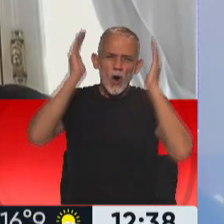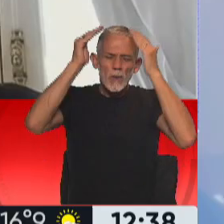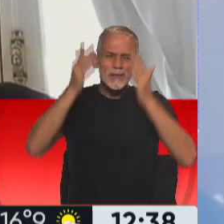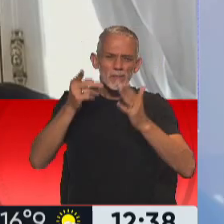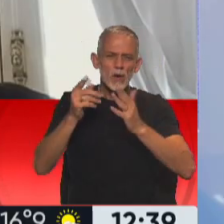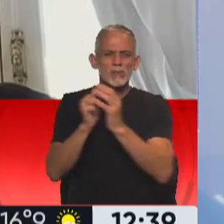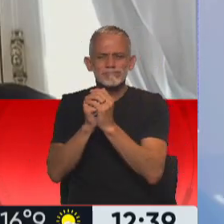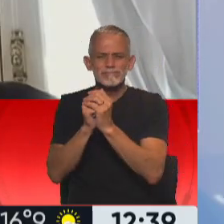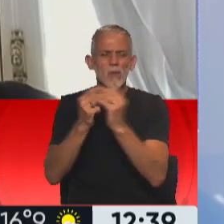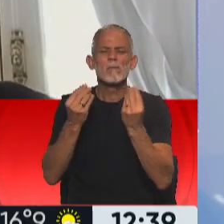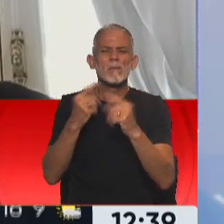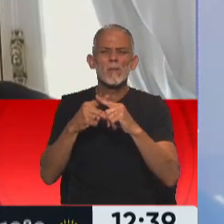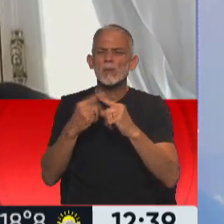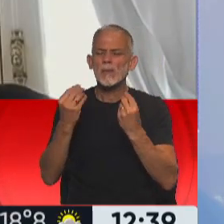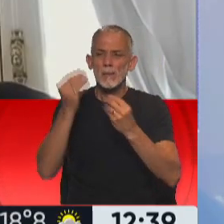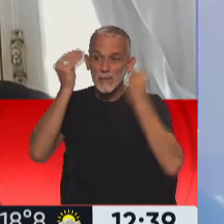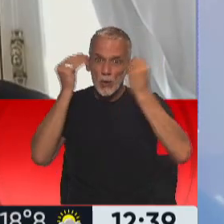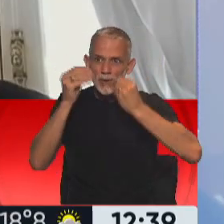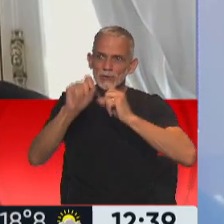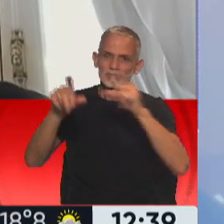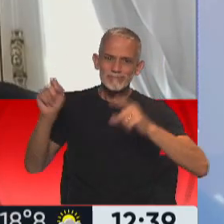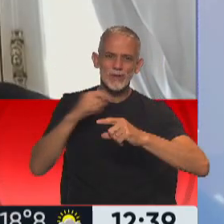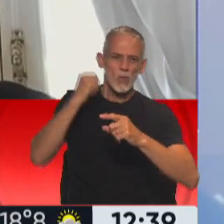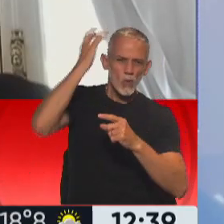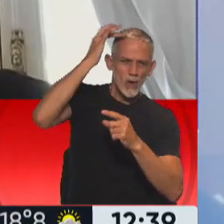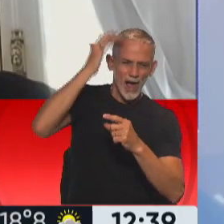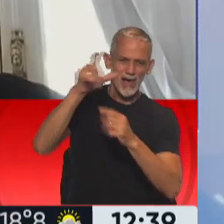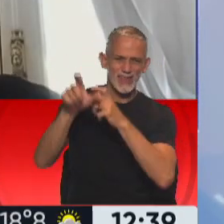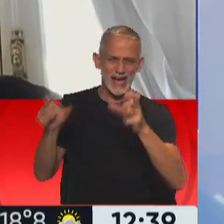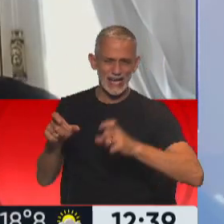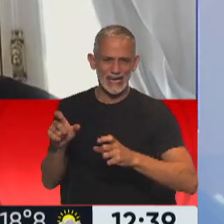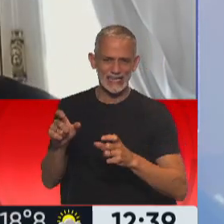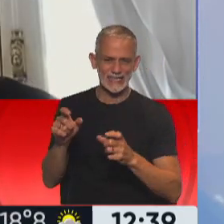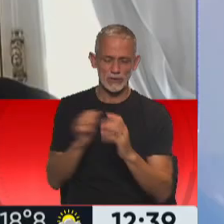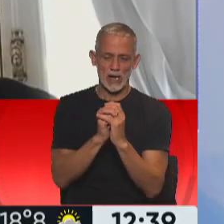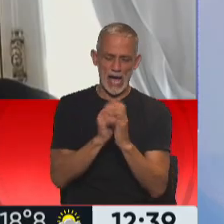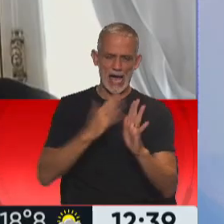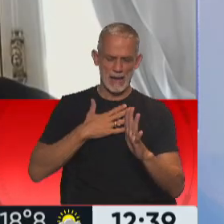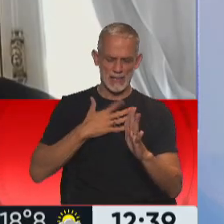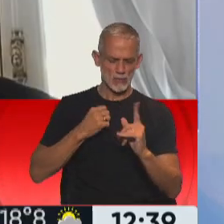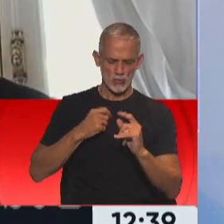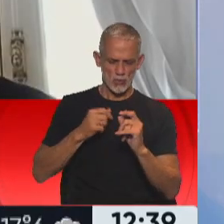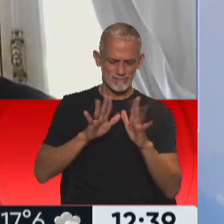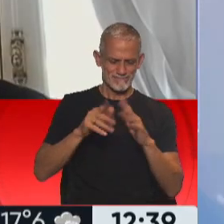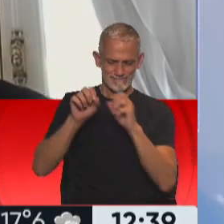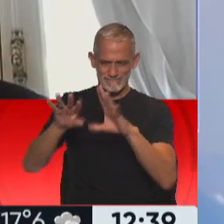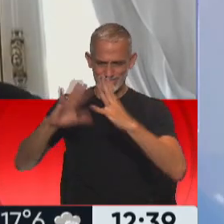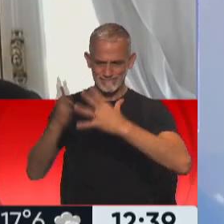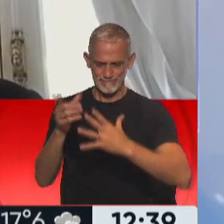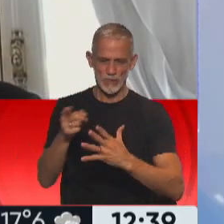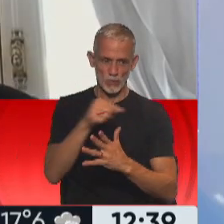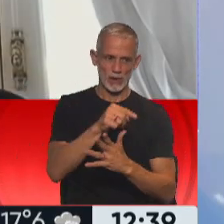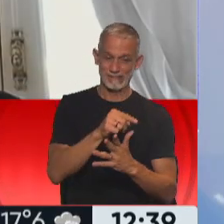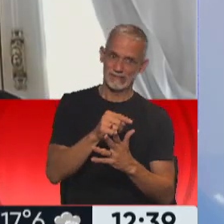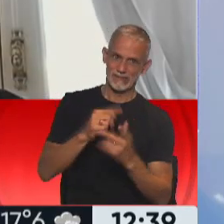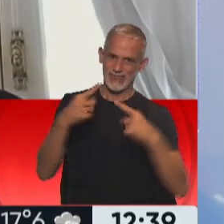mucho por las preocupaciones de los curas, de la gente, ¿no? Como que llevaba su oración al mundo entero. Y ahora, siendo papá, ahora